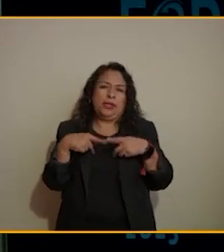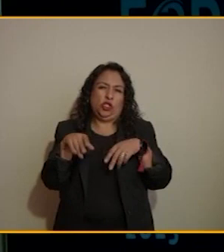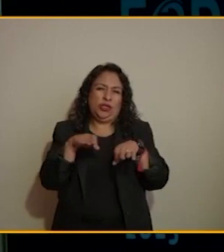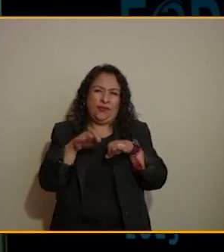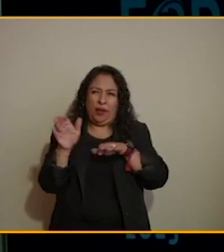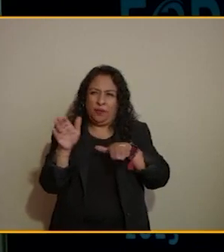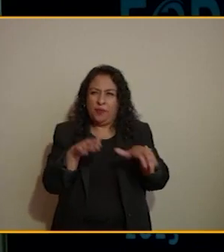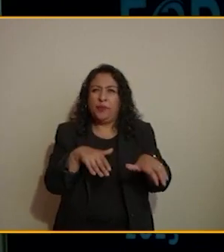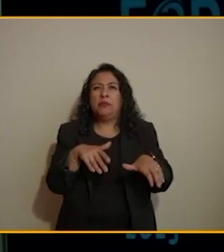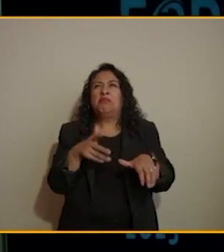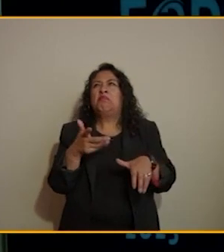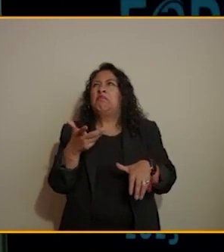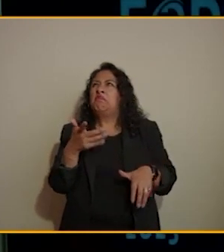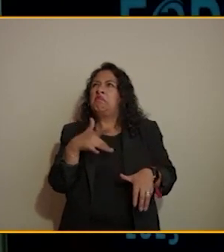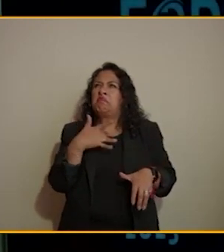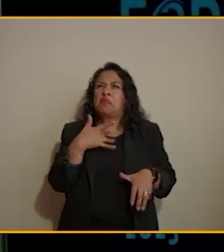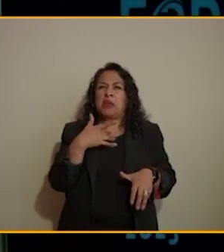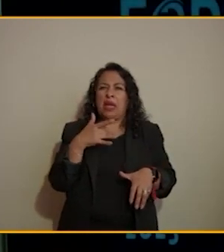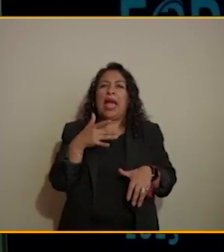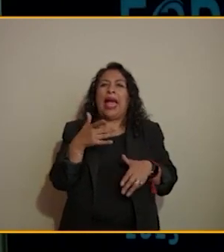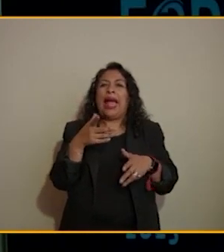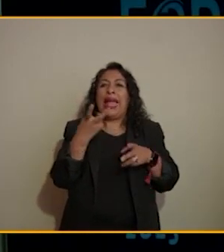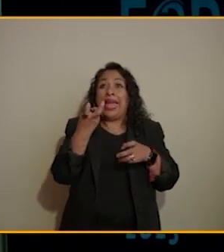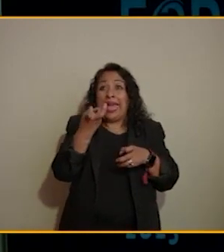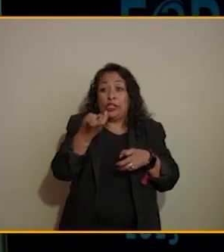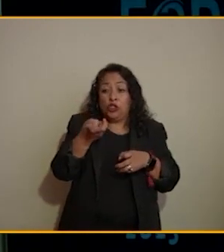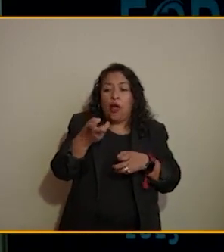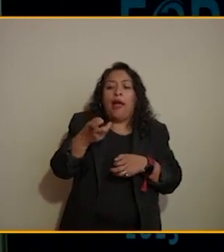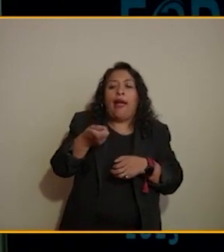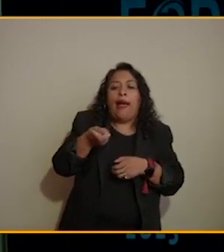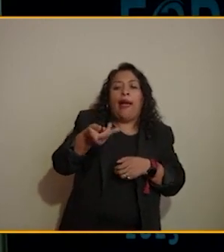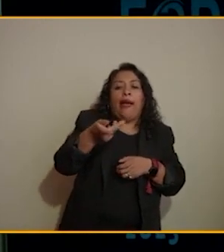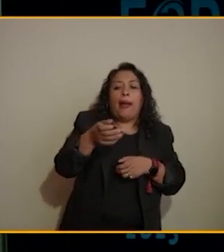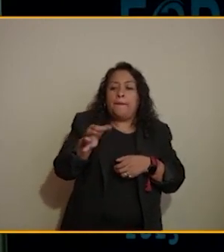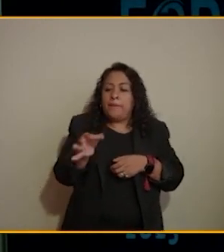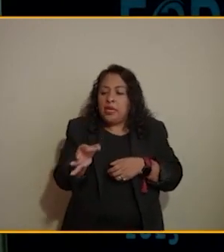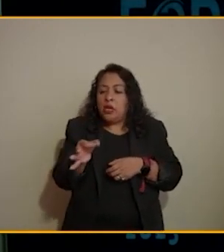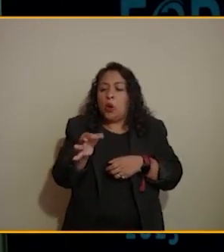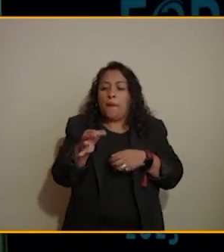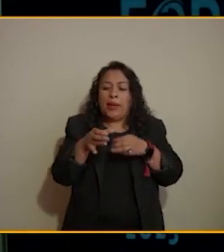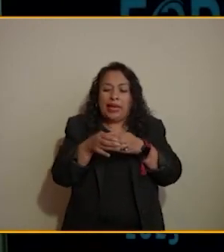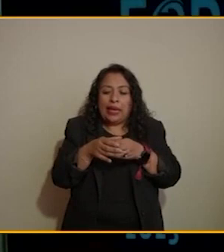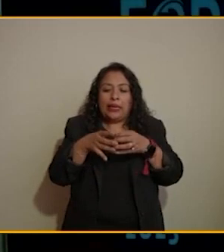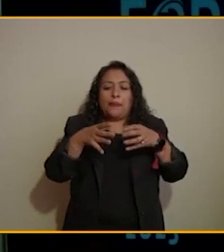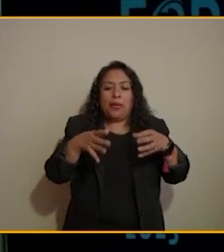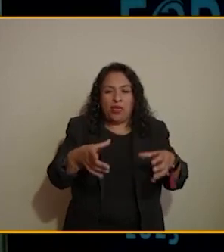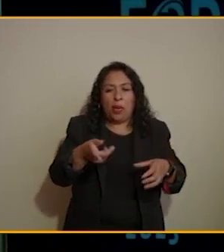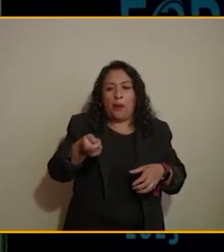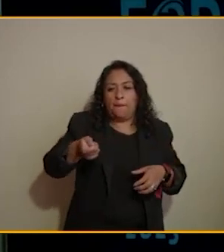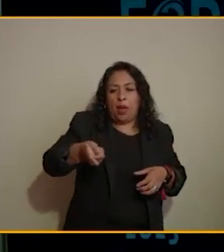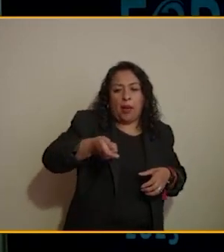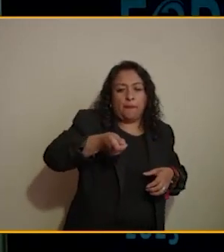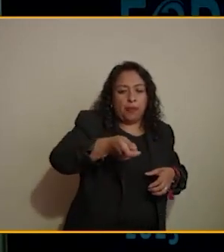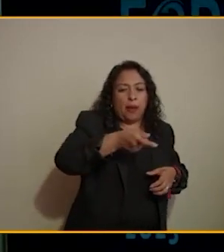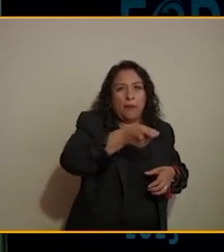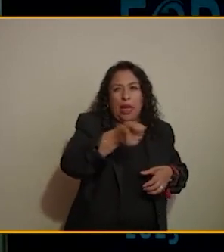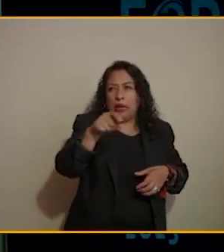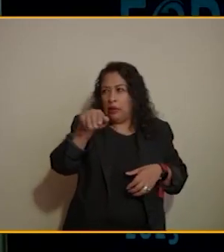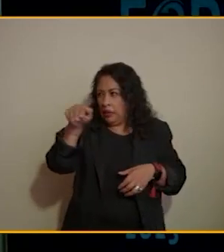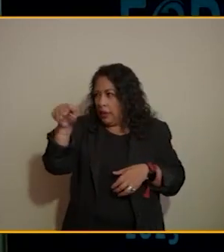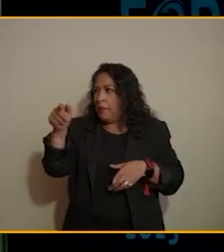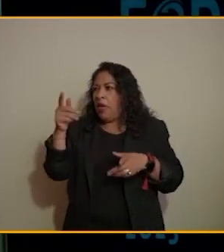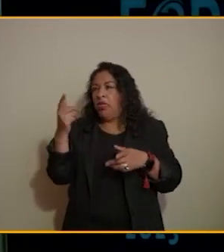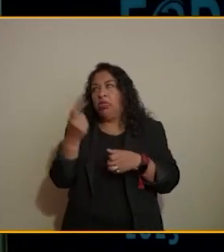ingresos estamos determinando qué es micro, pequeña y mediana empresa. Y aquí los voy a invitar un poquito también para despertarlos, para que